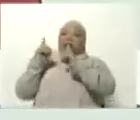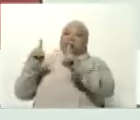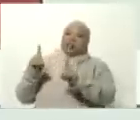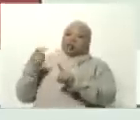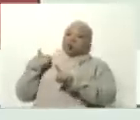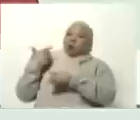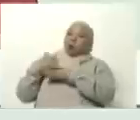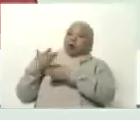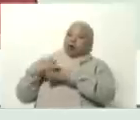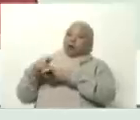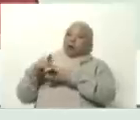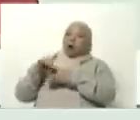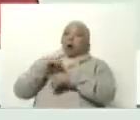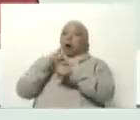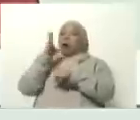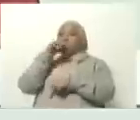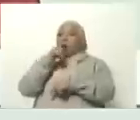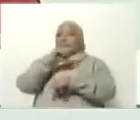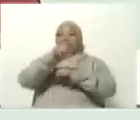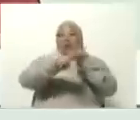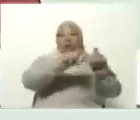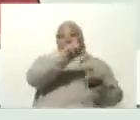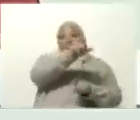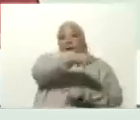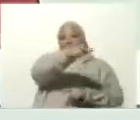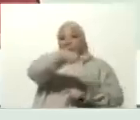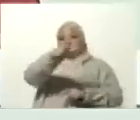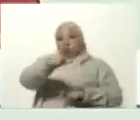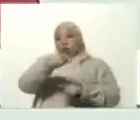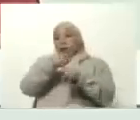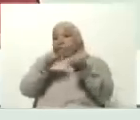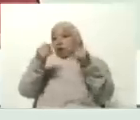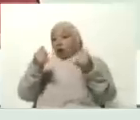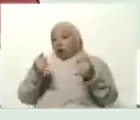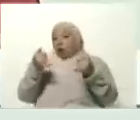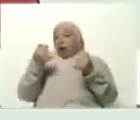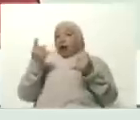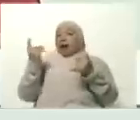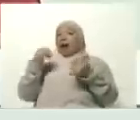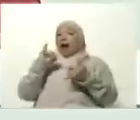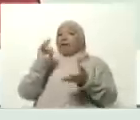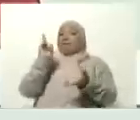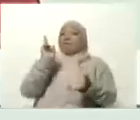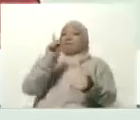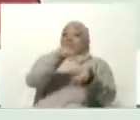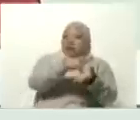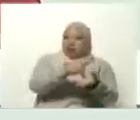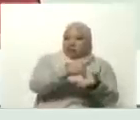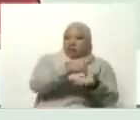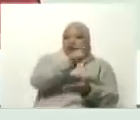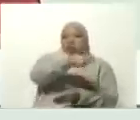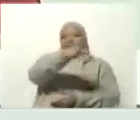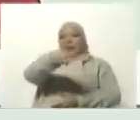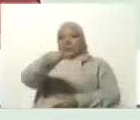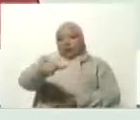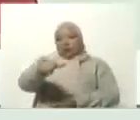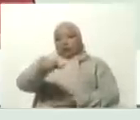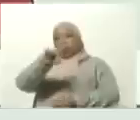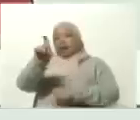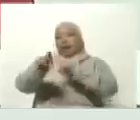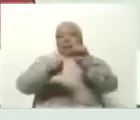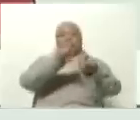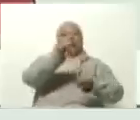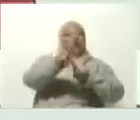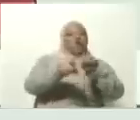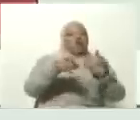te convoco y te visito solo cuando hay elecciones, para que el pueblo participe directamente en la toma de decisiones sin ningún